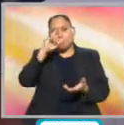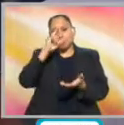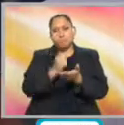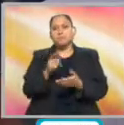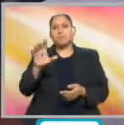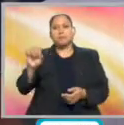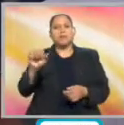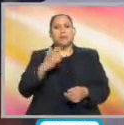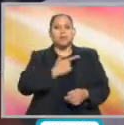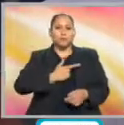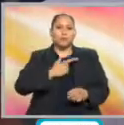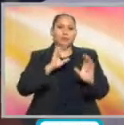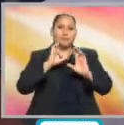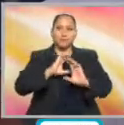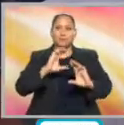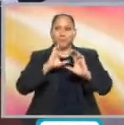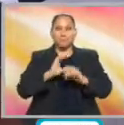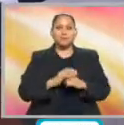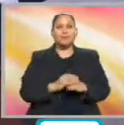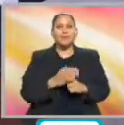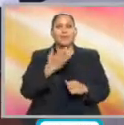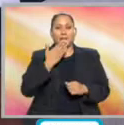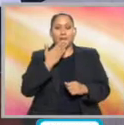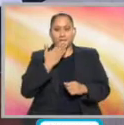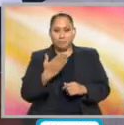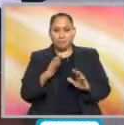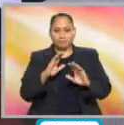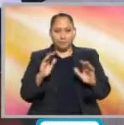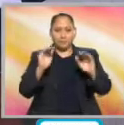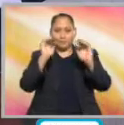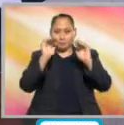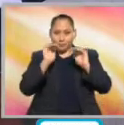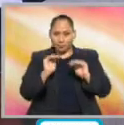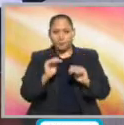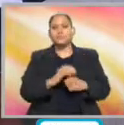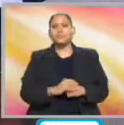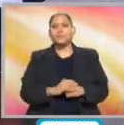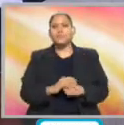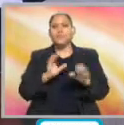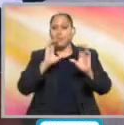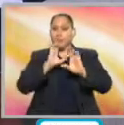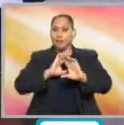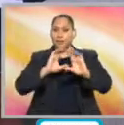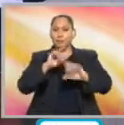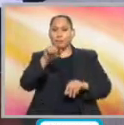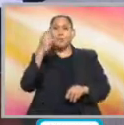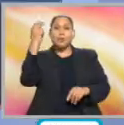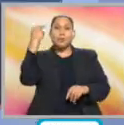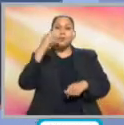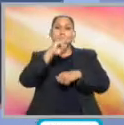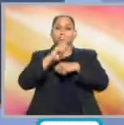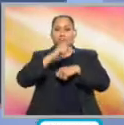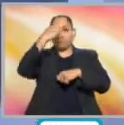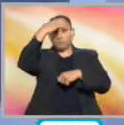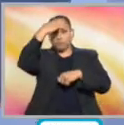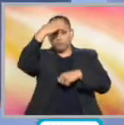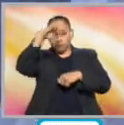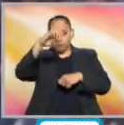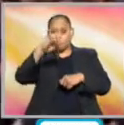pues, bien, la música es seguimos. universal finalmente. Bien, ¿no? Ventura Sí. Highway de América es una canción que quien ha viajado al extranjero queda muy bien